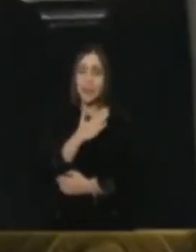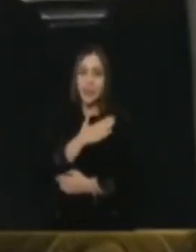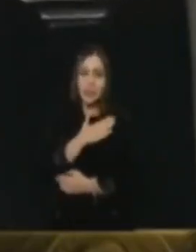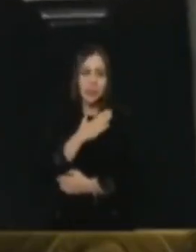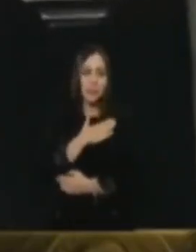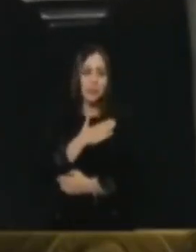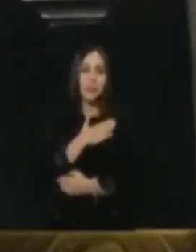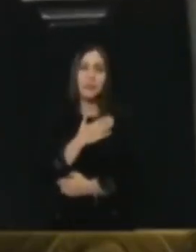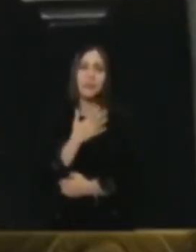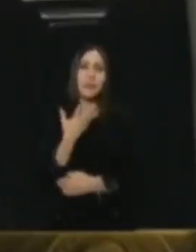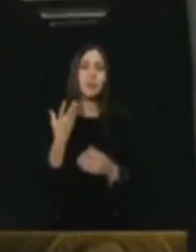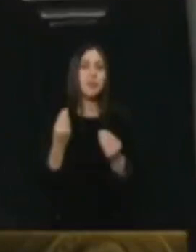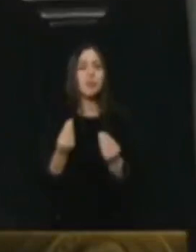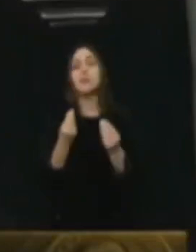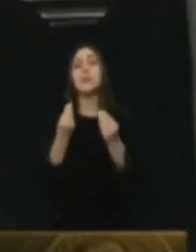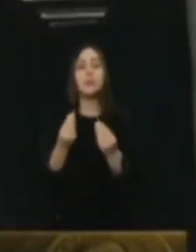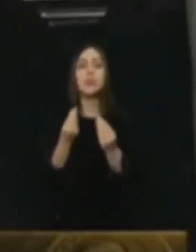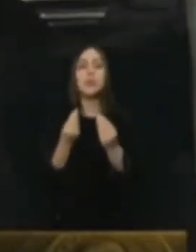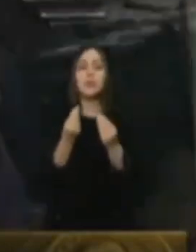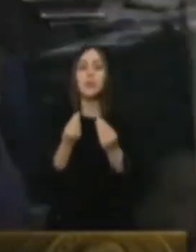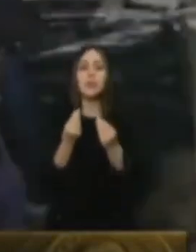mucha